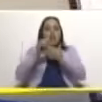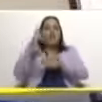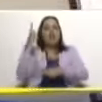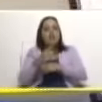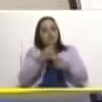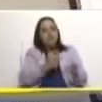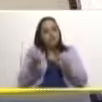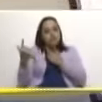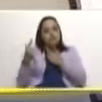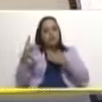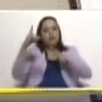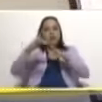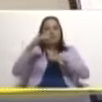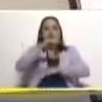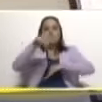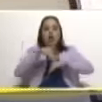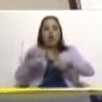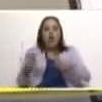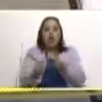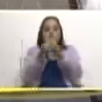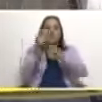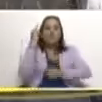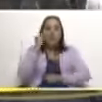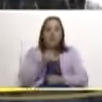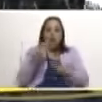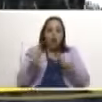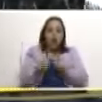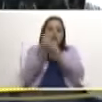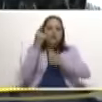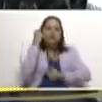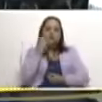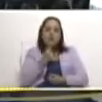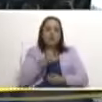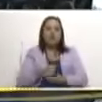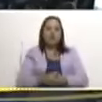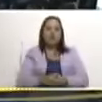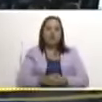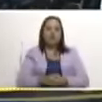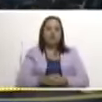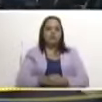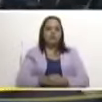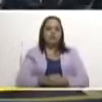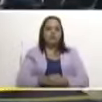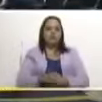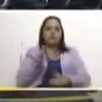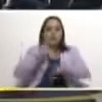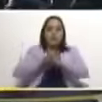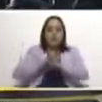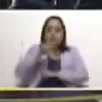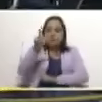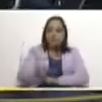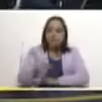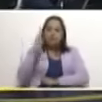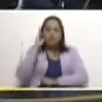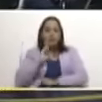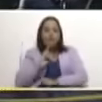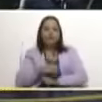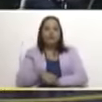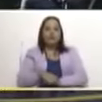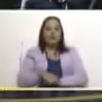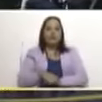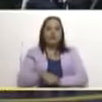panteón nacional, tiene que ir junto a Bolívar, junto a Sucre, porque fue bolivariano, fue